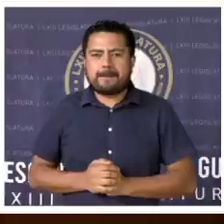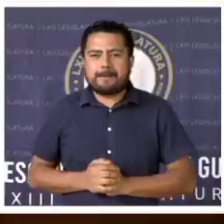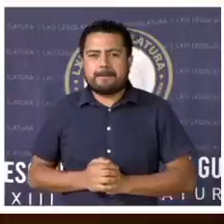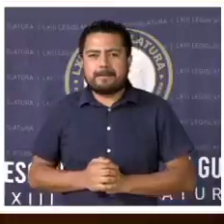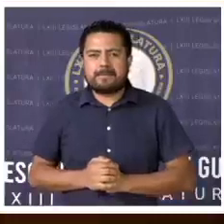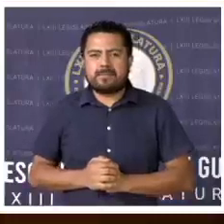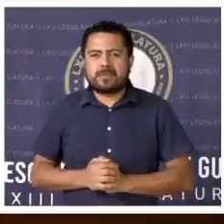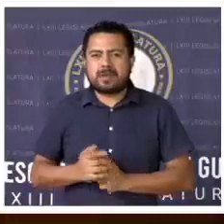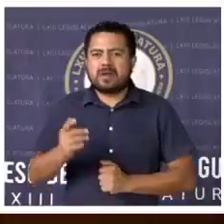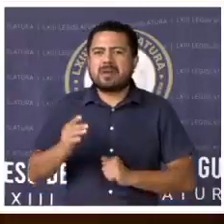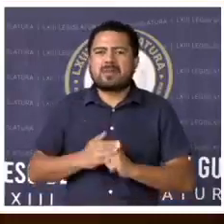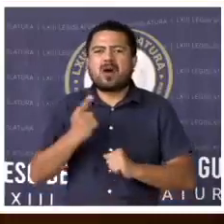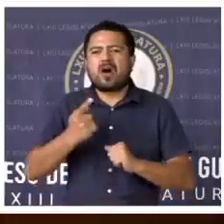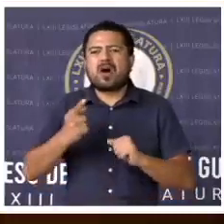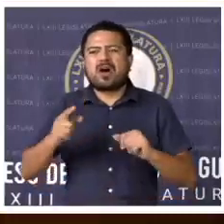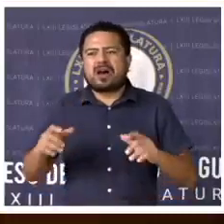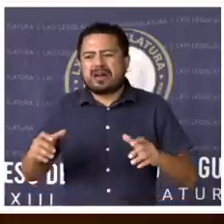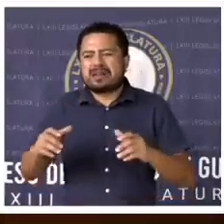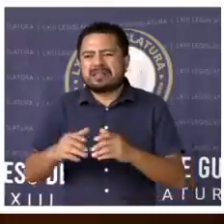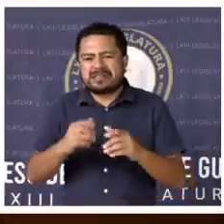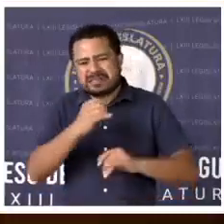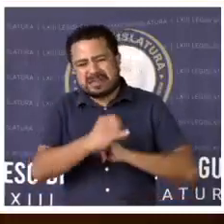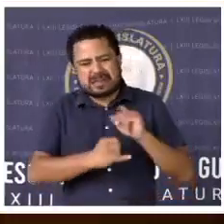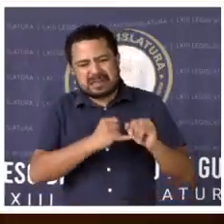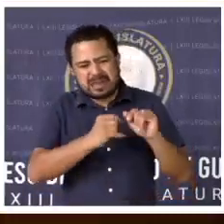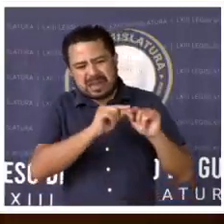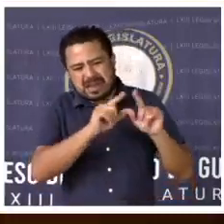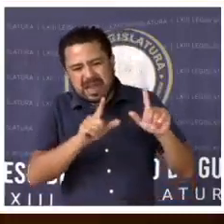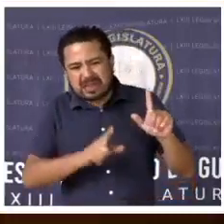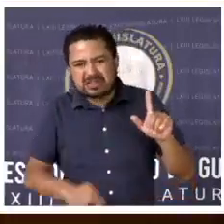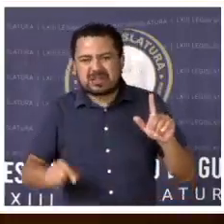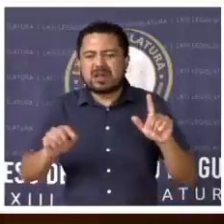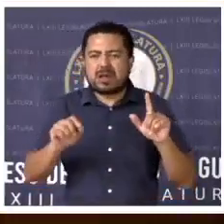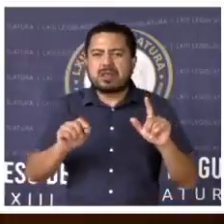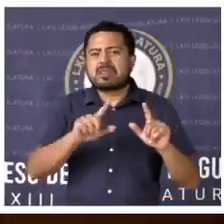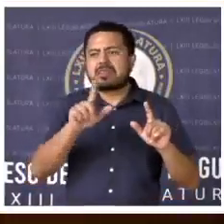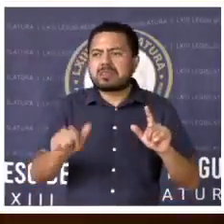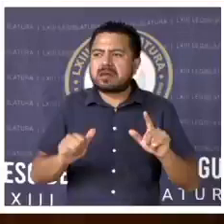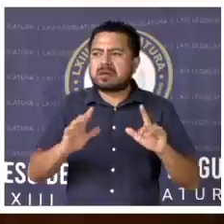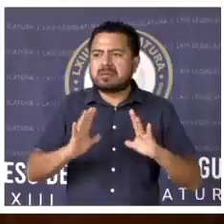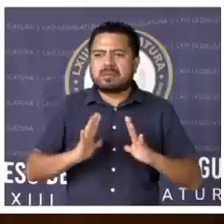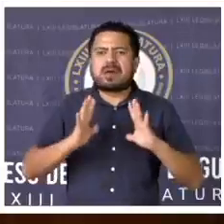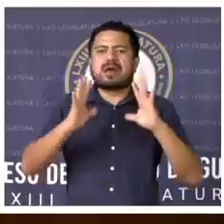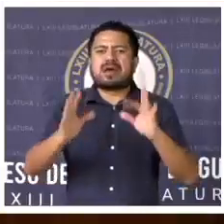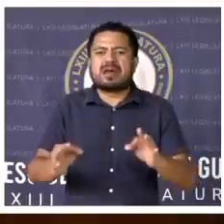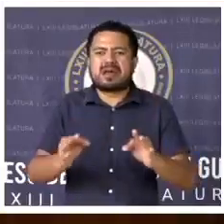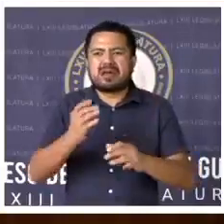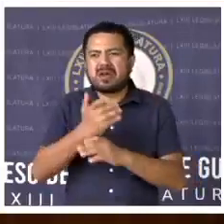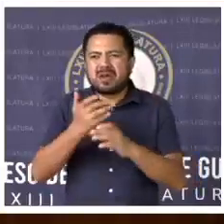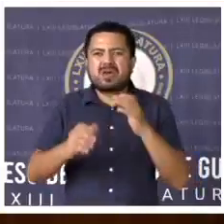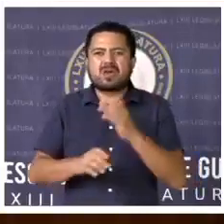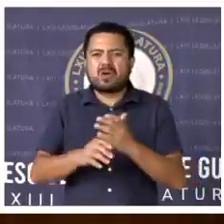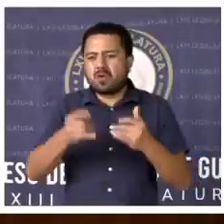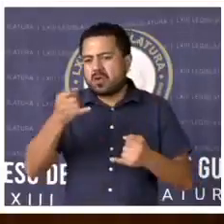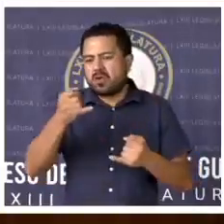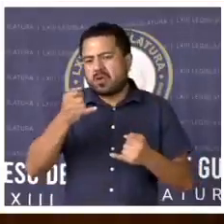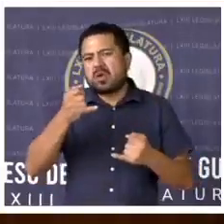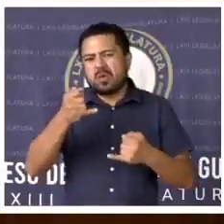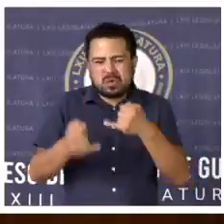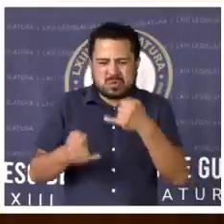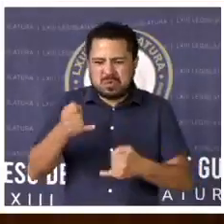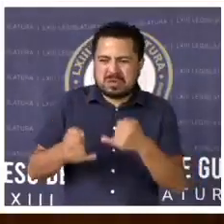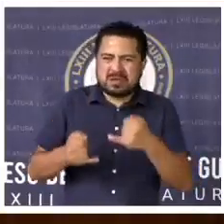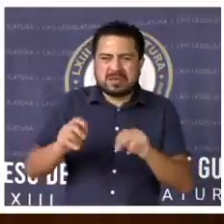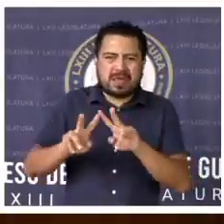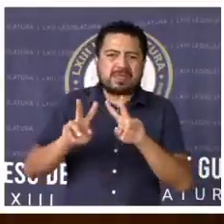retomados por organismos multinacionales y ha originado instrumentos jurídicos en esta